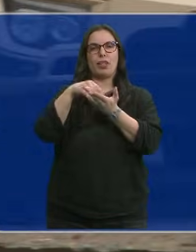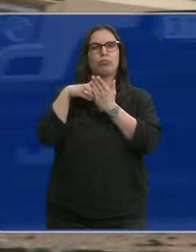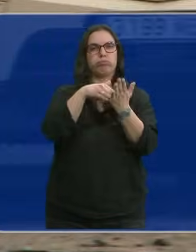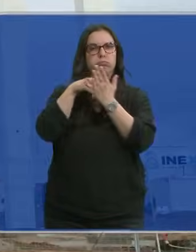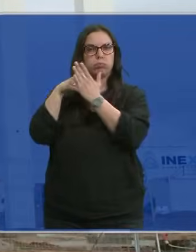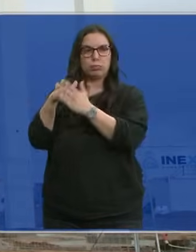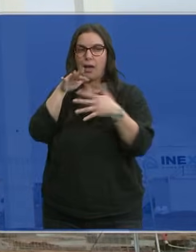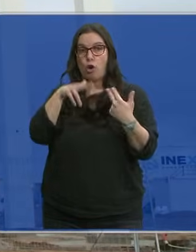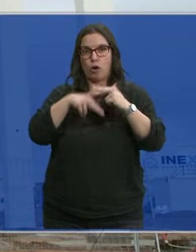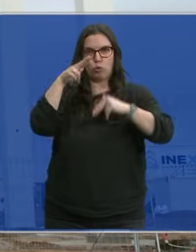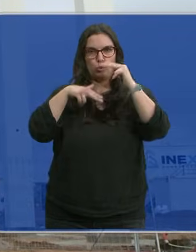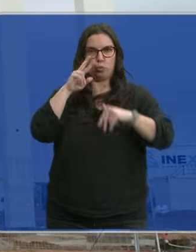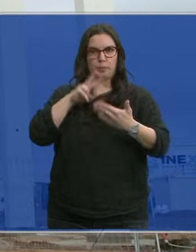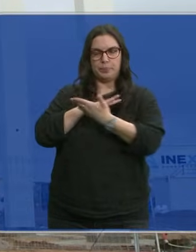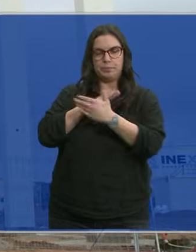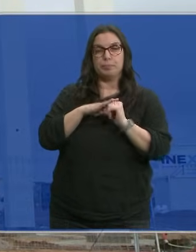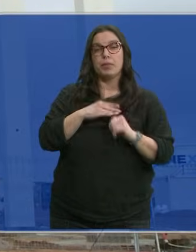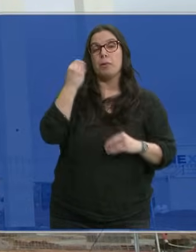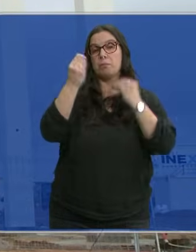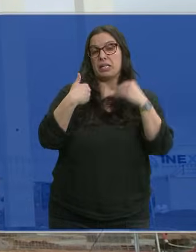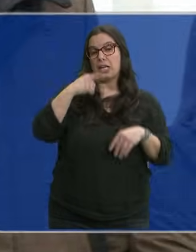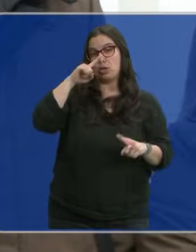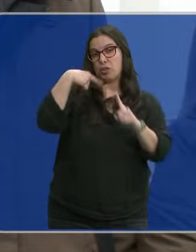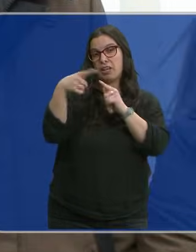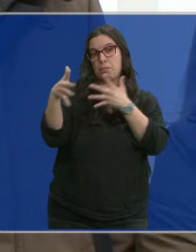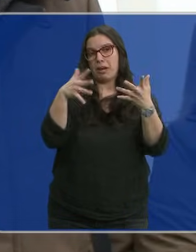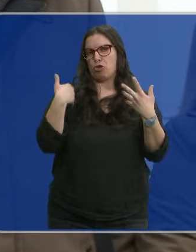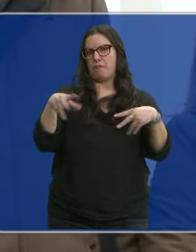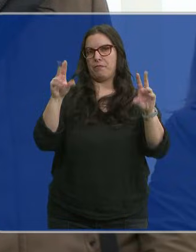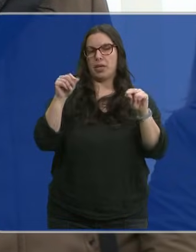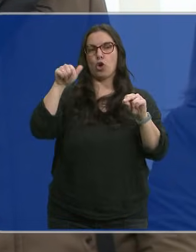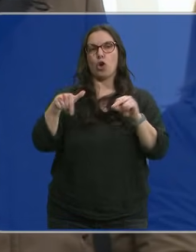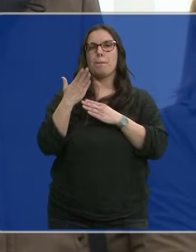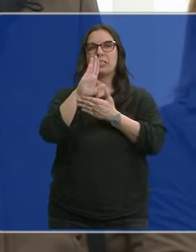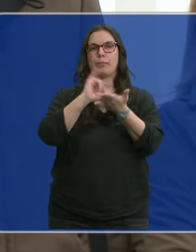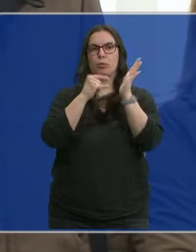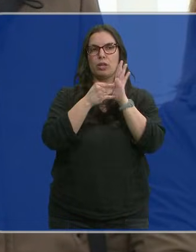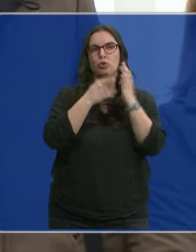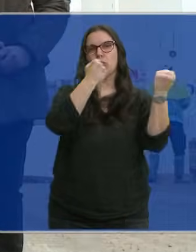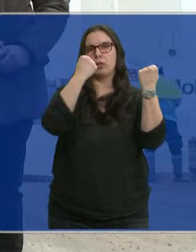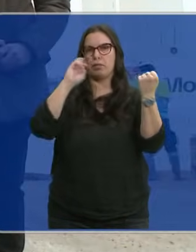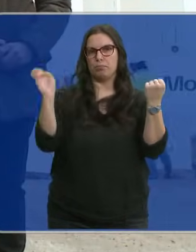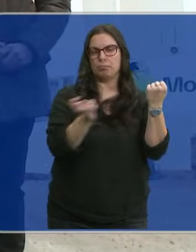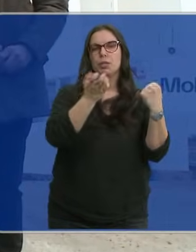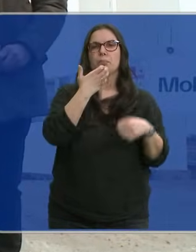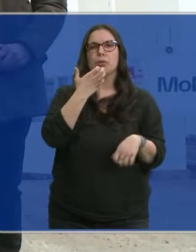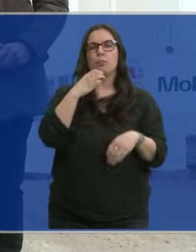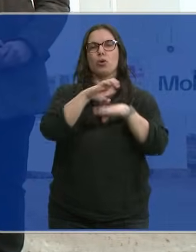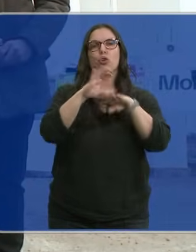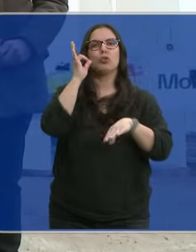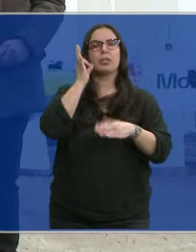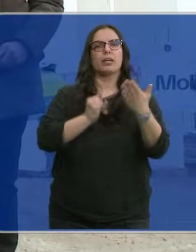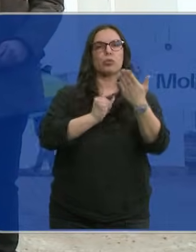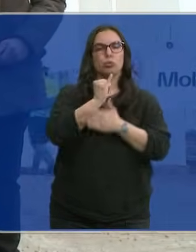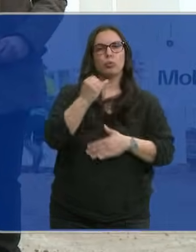logístico que ahora están construyendo. Prevén que esté listo en marzo del próximo año. Hoy han presentado este proyecto a distintas autoridades, entre ellas la consejera